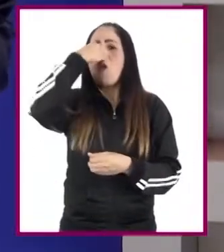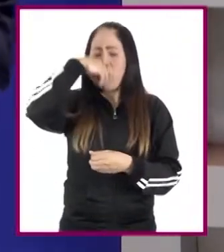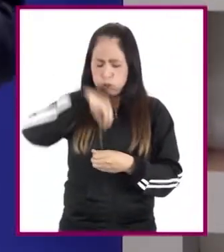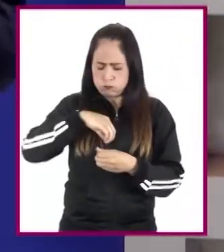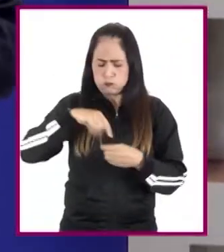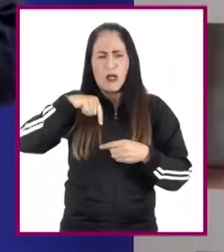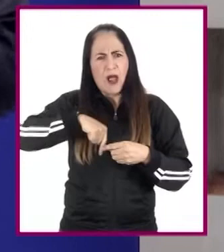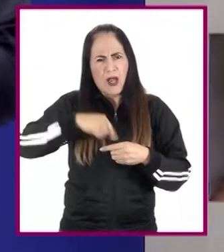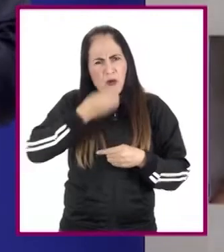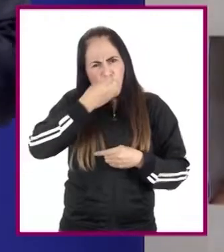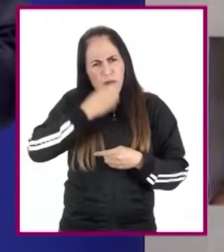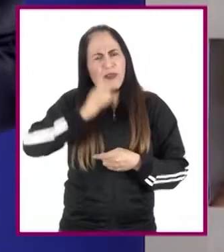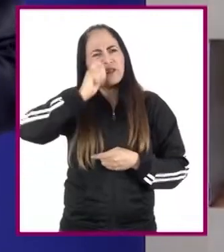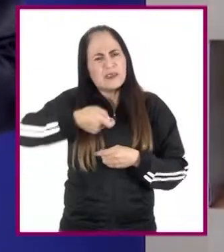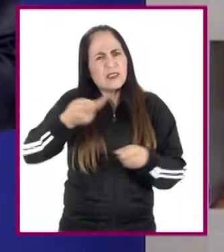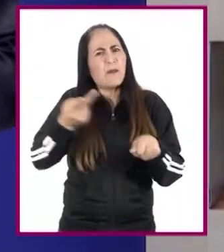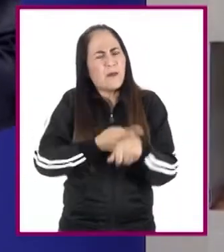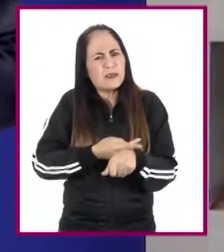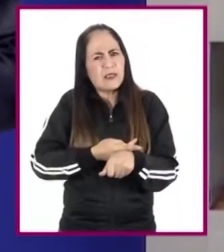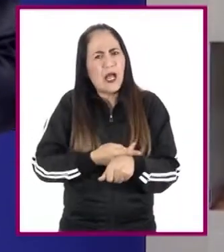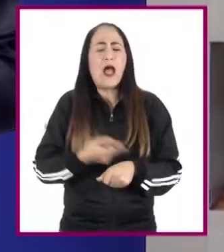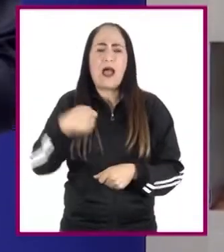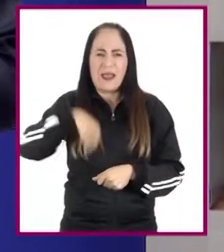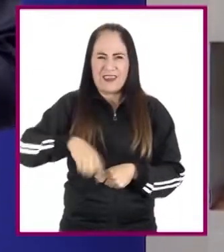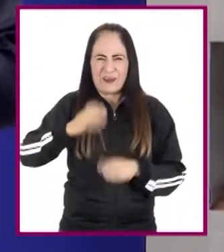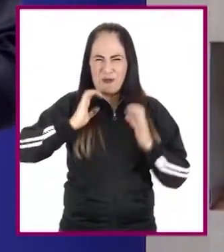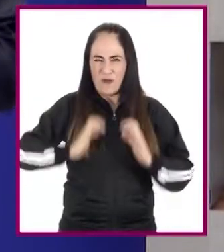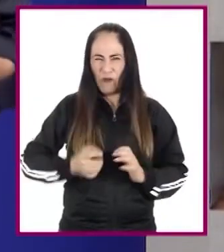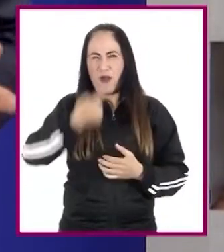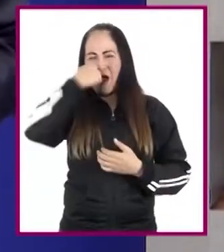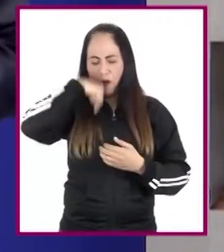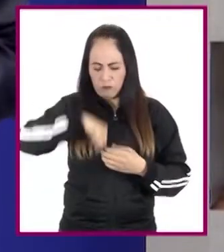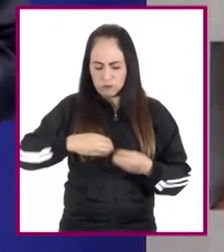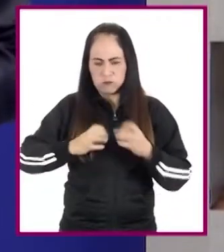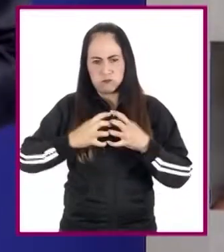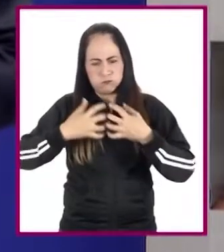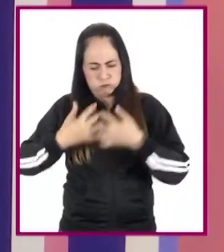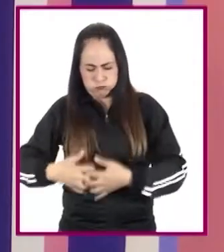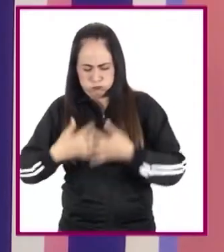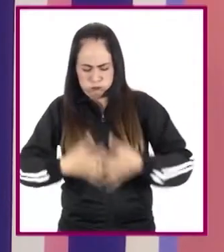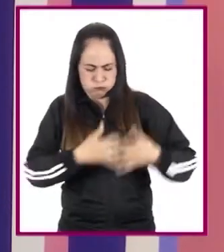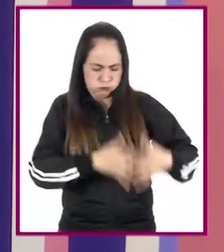Los alimentos son metabolizados por el cuerpo, pero ¿qué es el metabolismo?